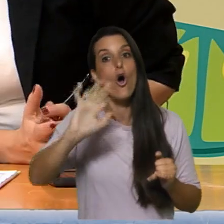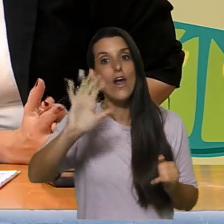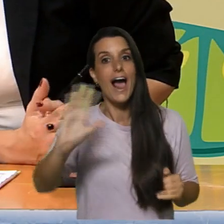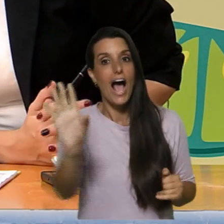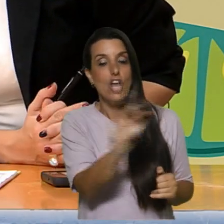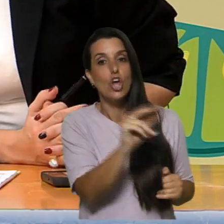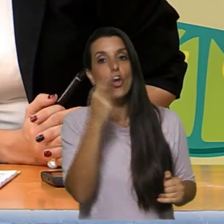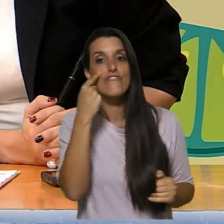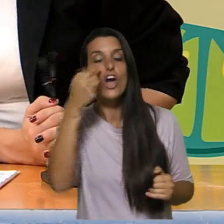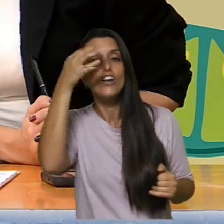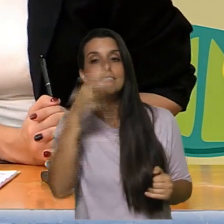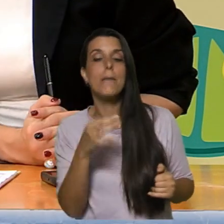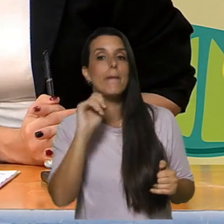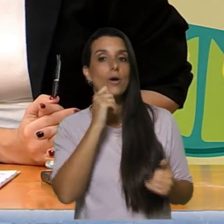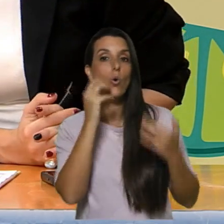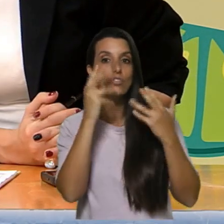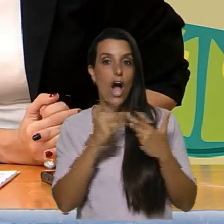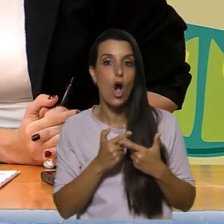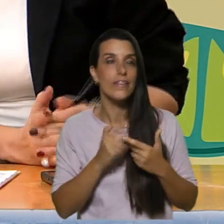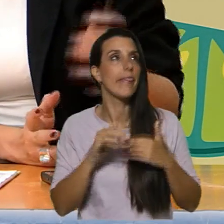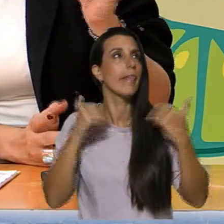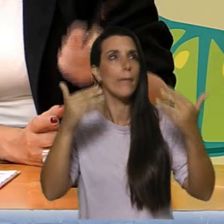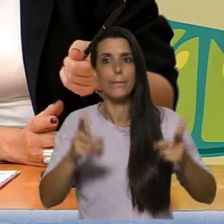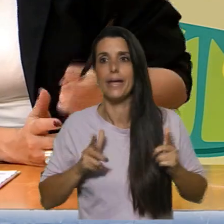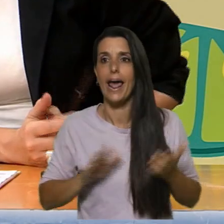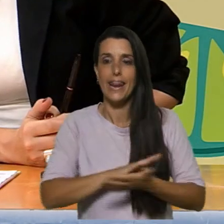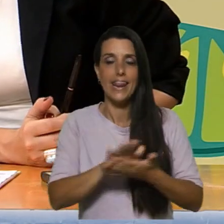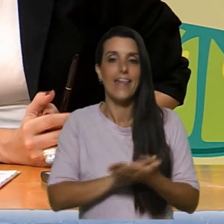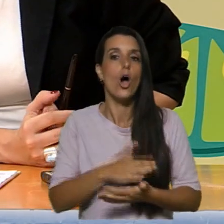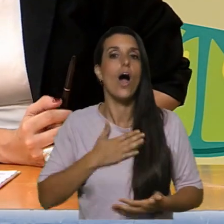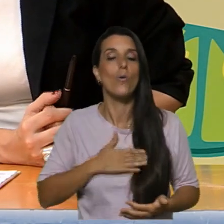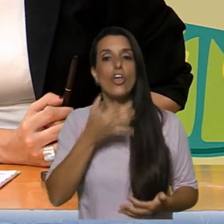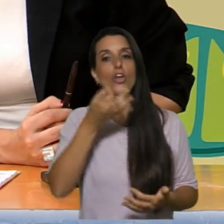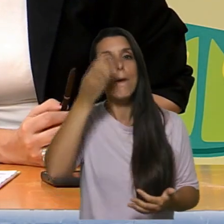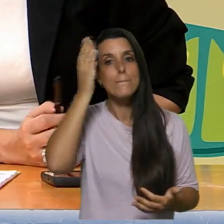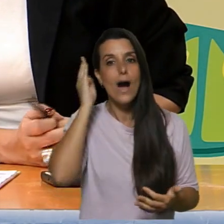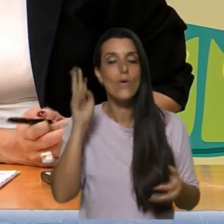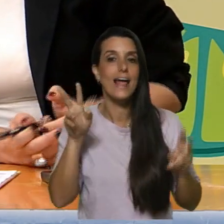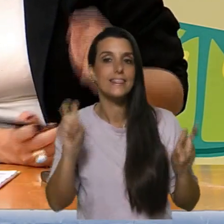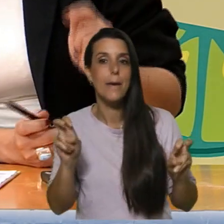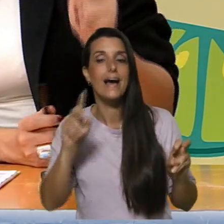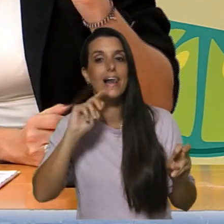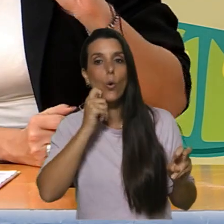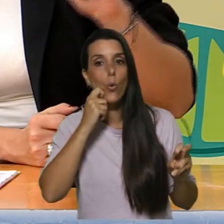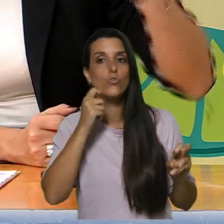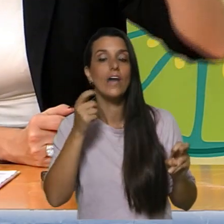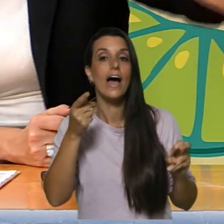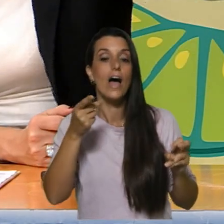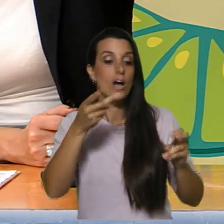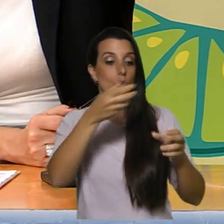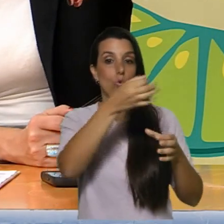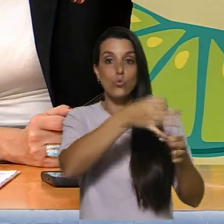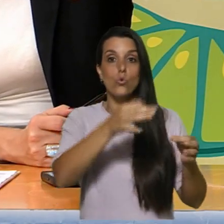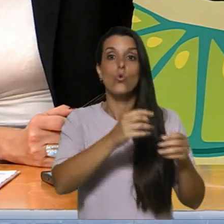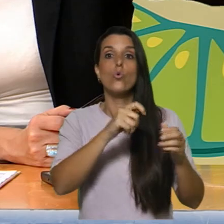los veo siempre. Me gusta el orden. No dejo nada bien para después. Y estoy de acuerdo con lo que dijo Pauli, que ¿sí? Le gusta dejar en el escurridor los cuchillos